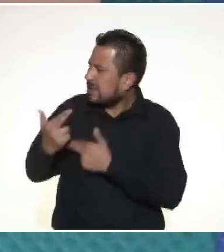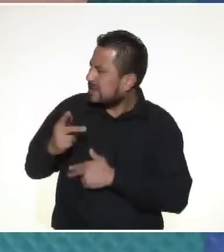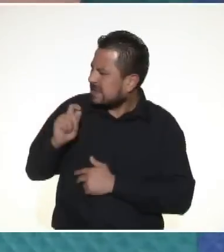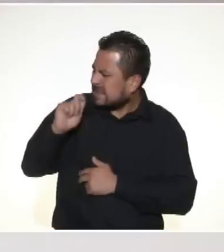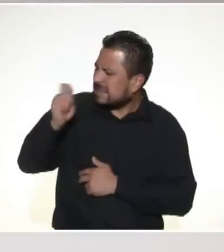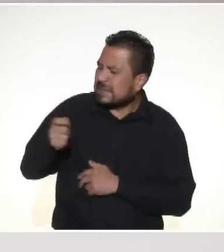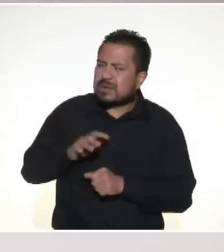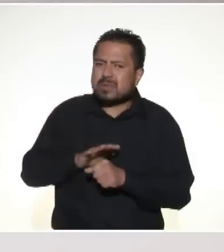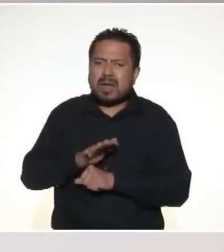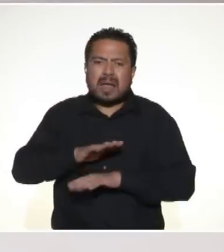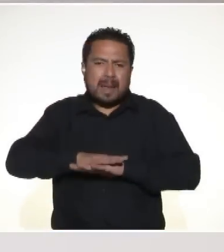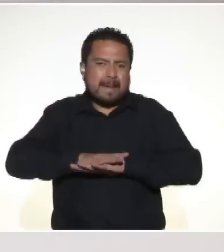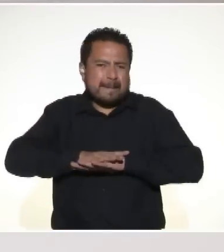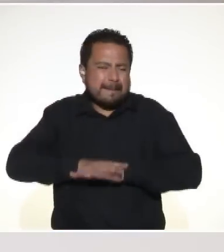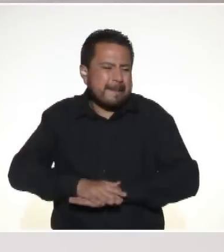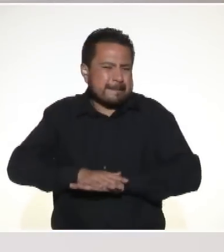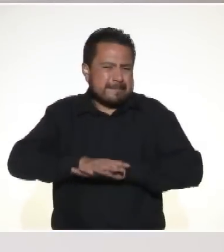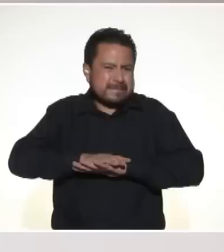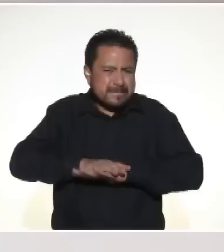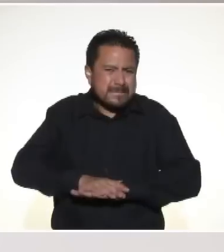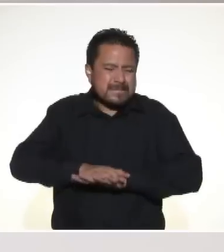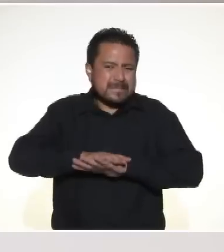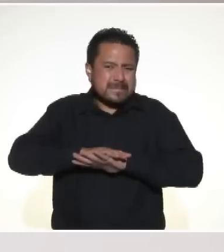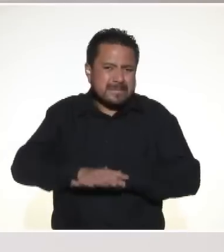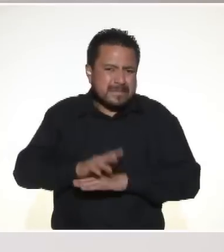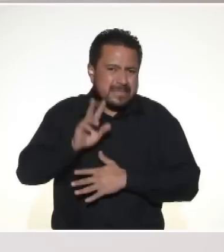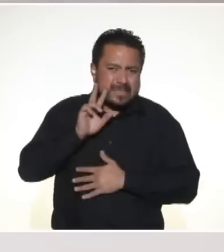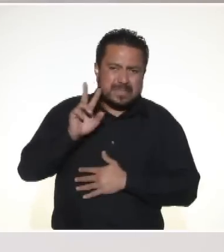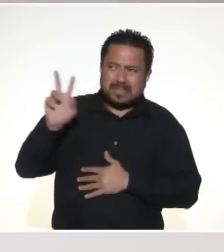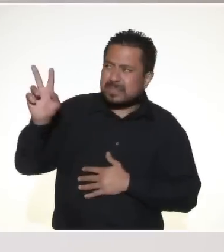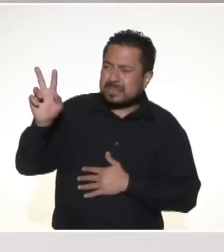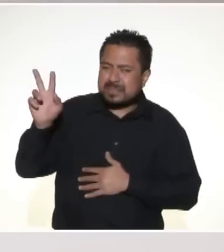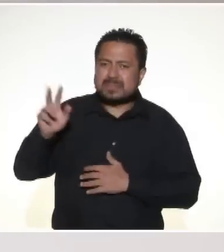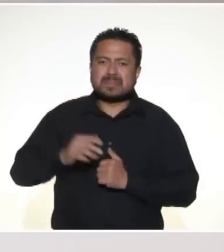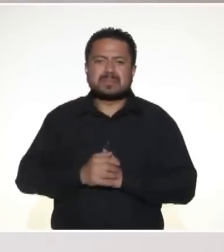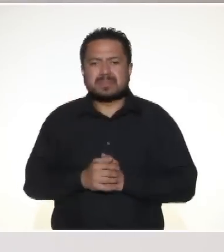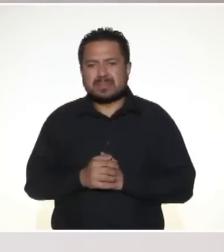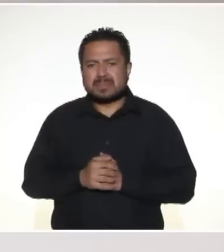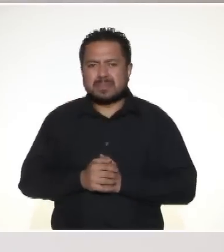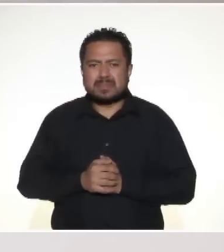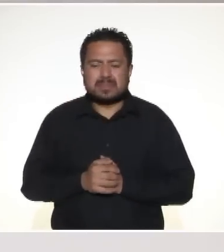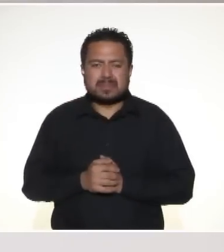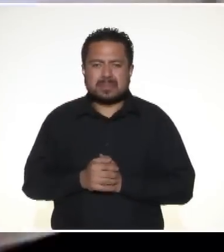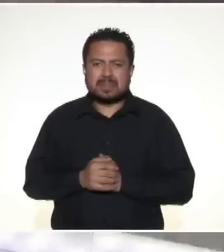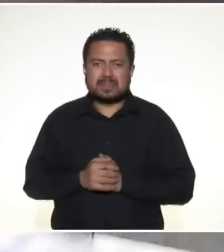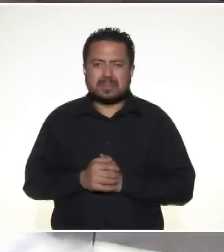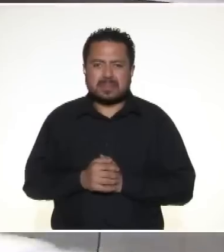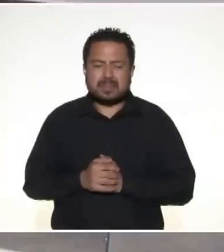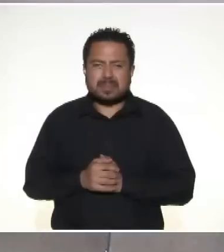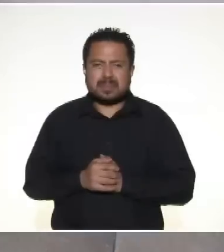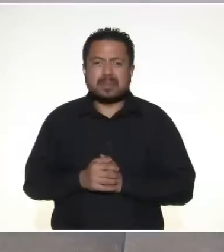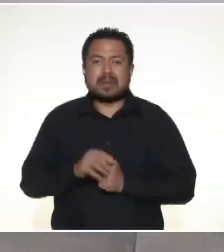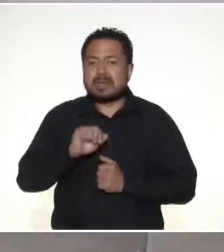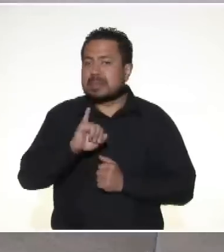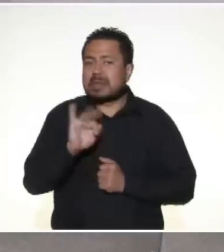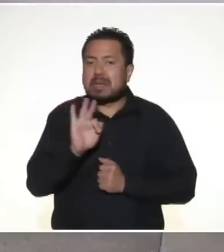consiste en cruzar nuestras manos entrelazadas de esta manera y colocarnos en la parte inferior del esternón del paciente. Si el paciente no responde, tenemos